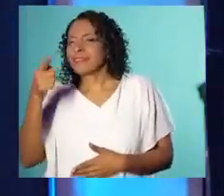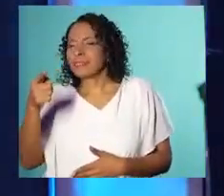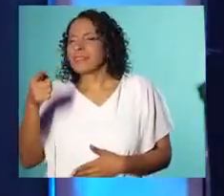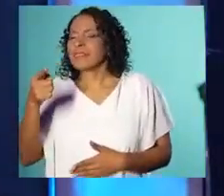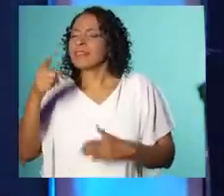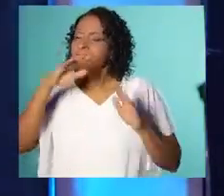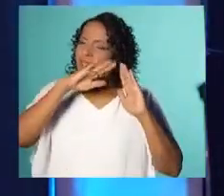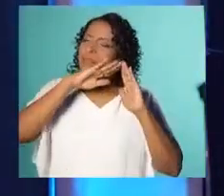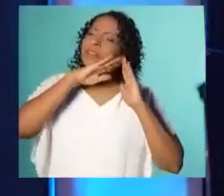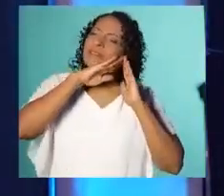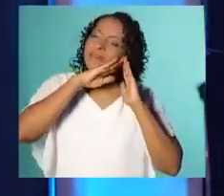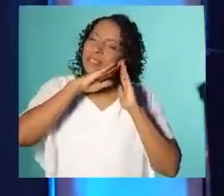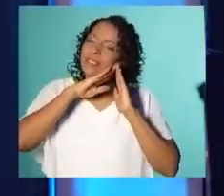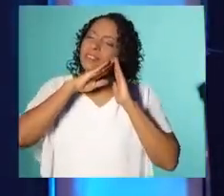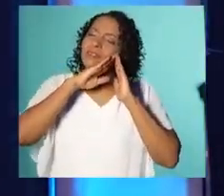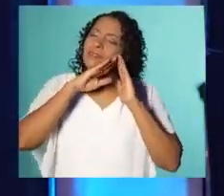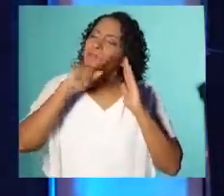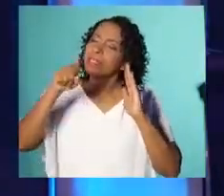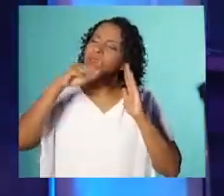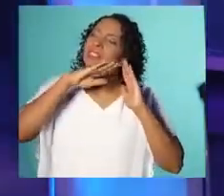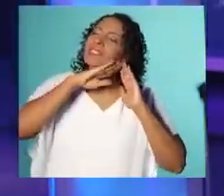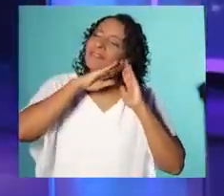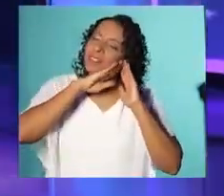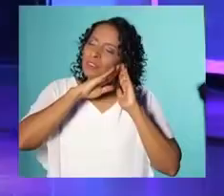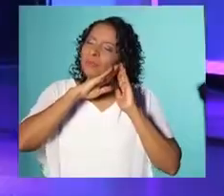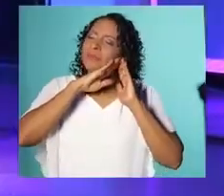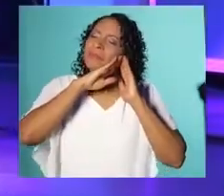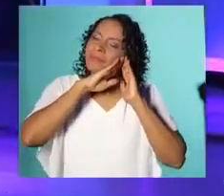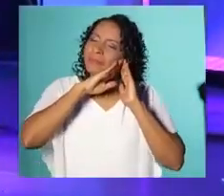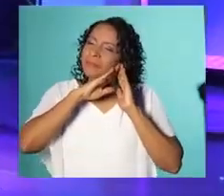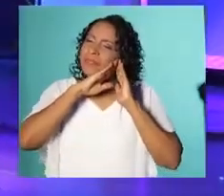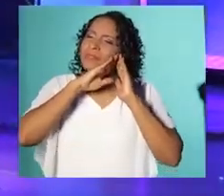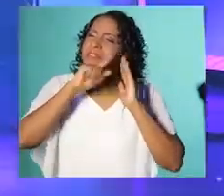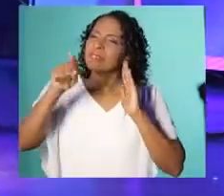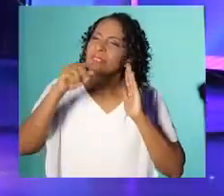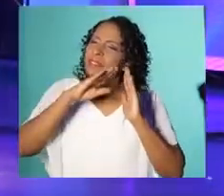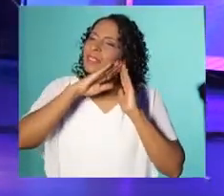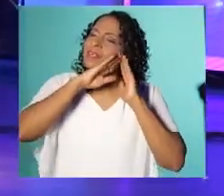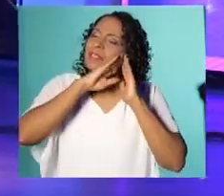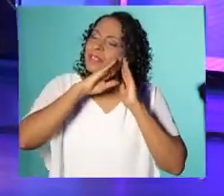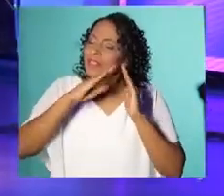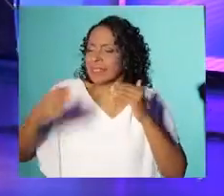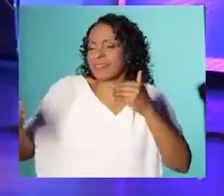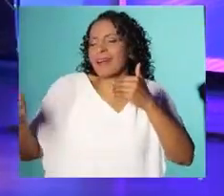duerme, duerme, duerme, aunque estás a mi lado así.